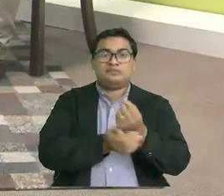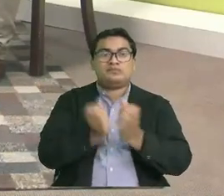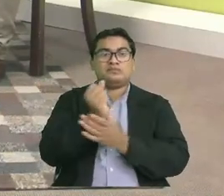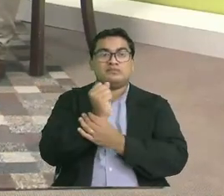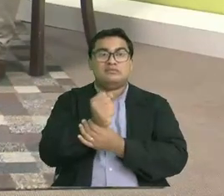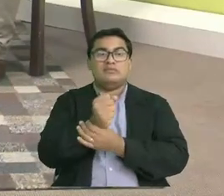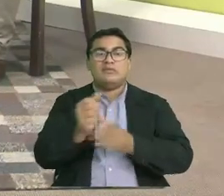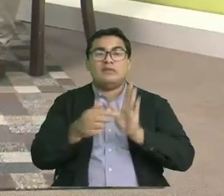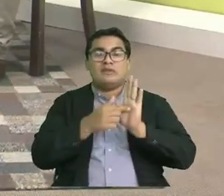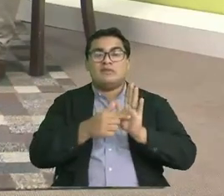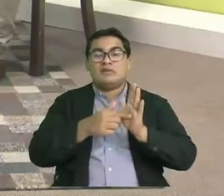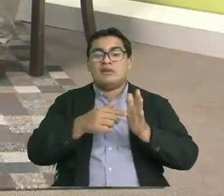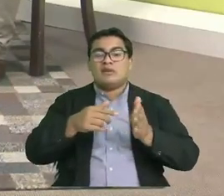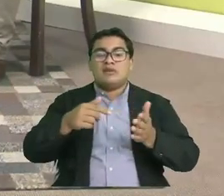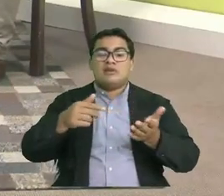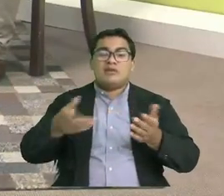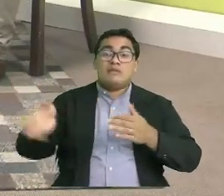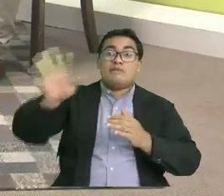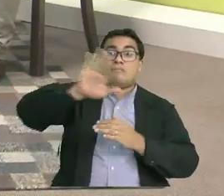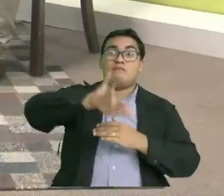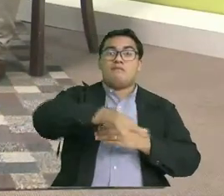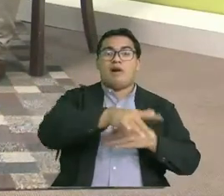caminar en el mar, en la arena,